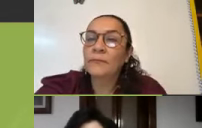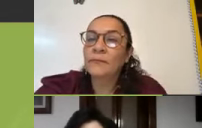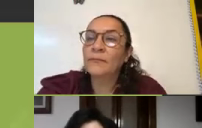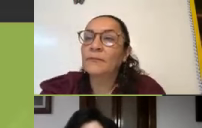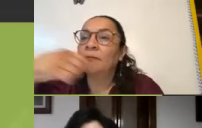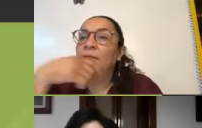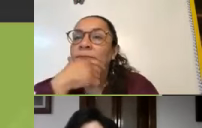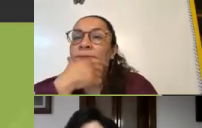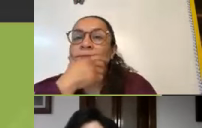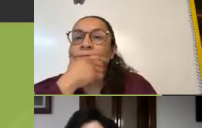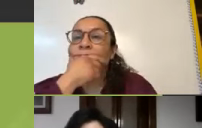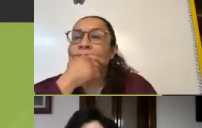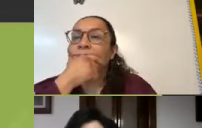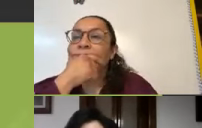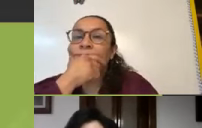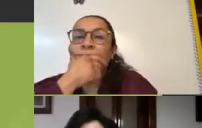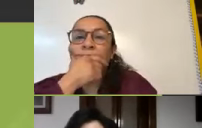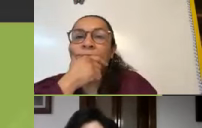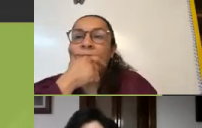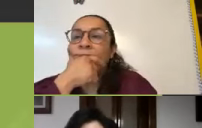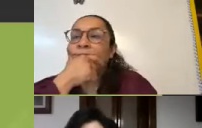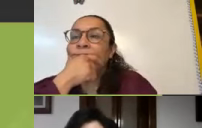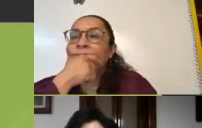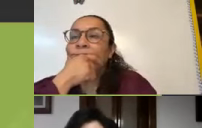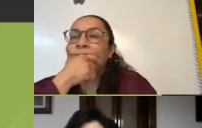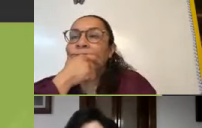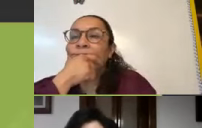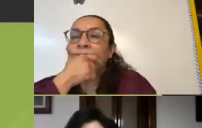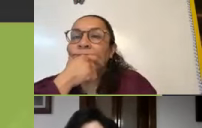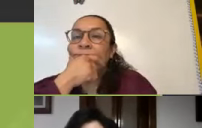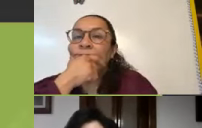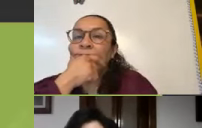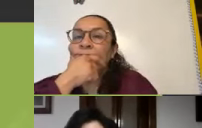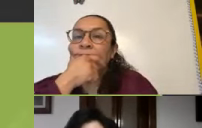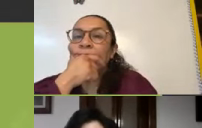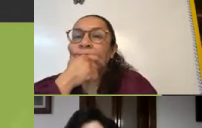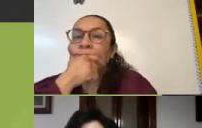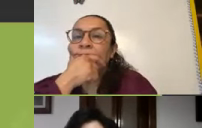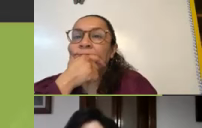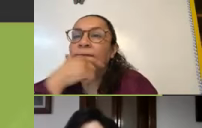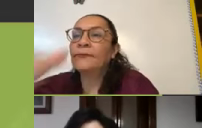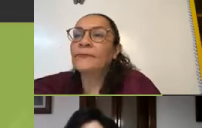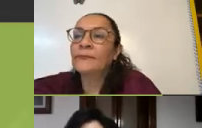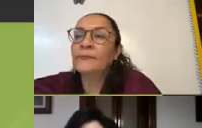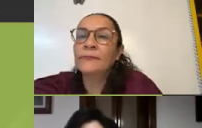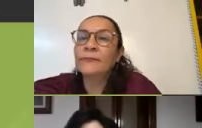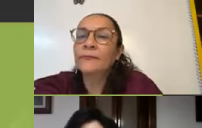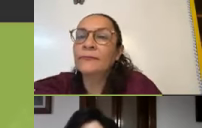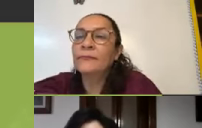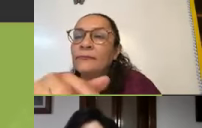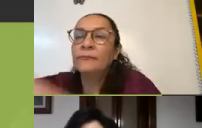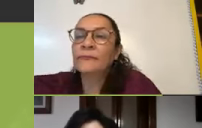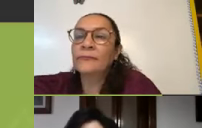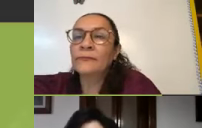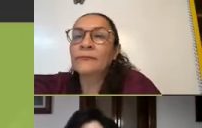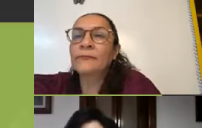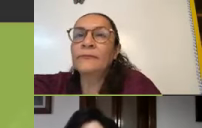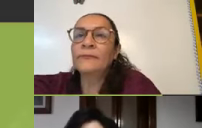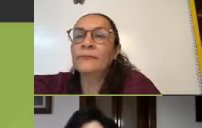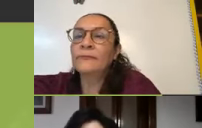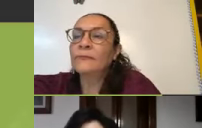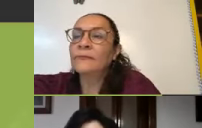que se detecte que hay falsedad en la integración del dictamen, quedan a salvo las atribuciones de la autoridad fiscal para hacer